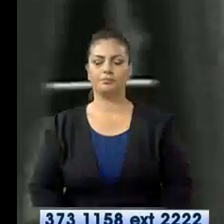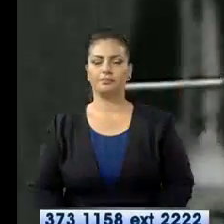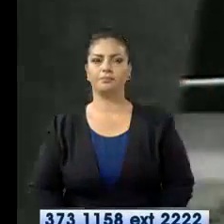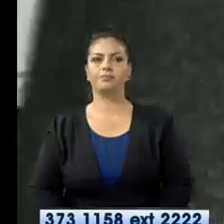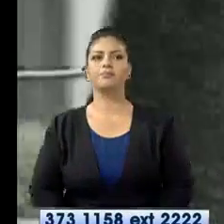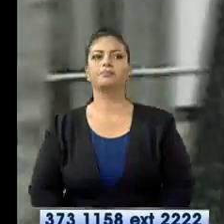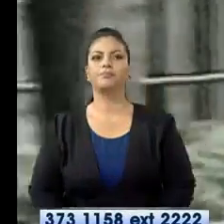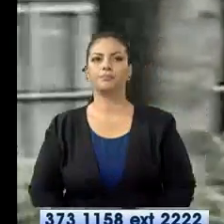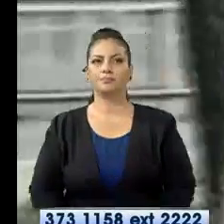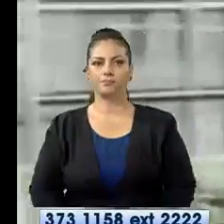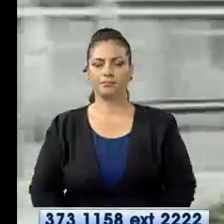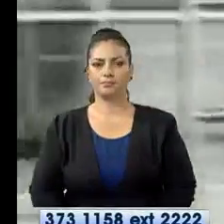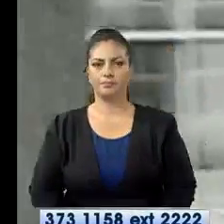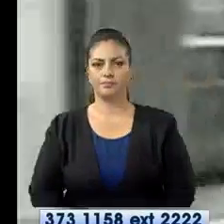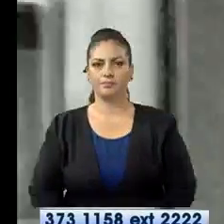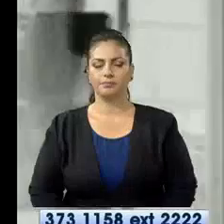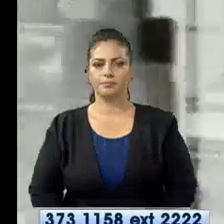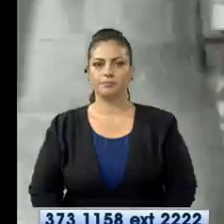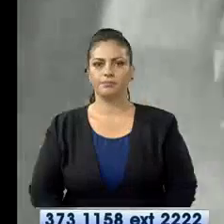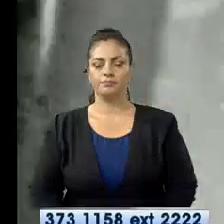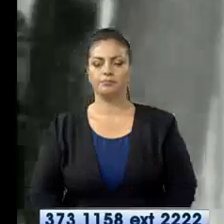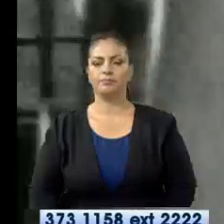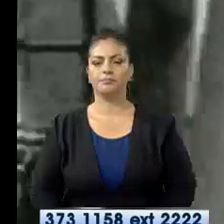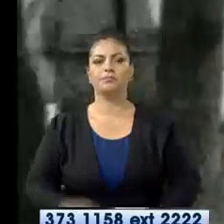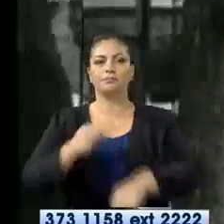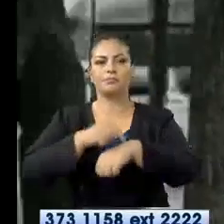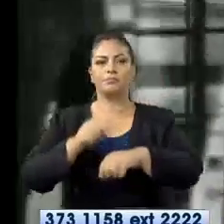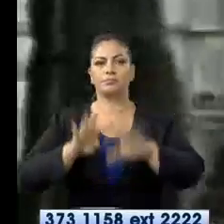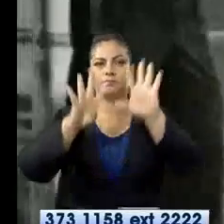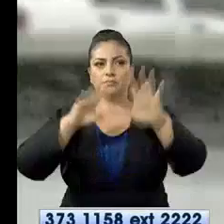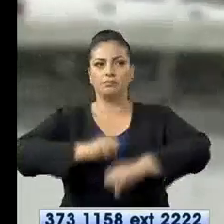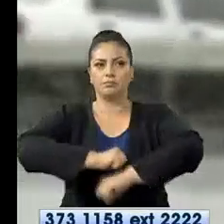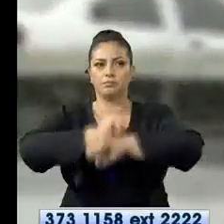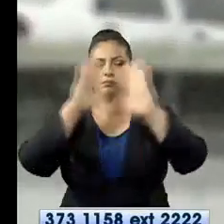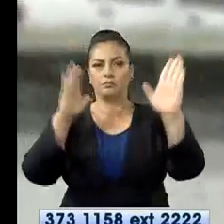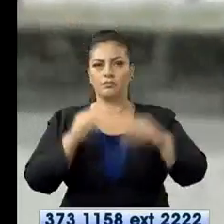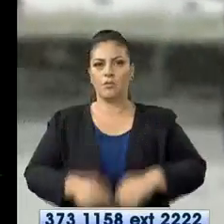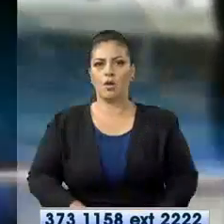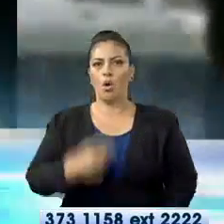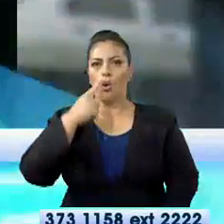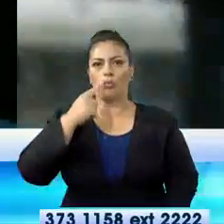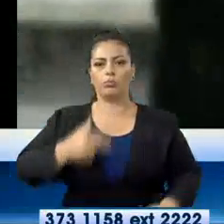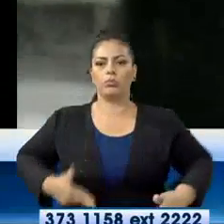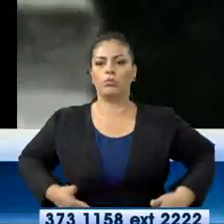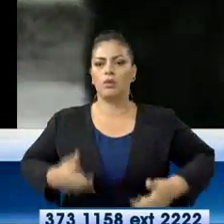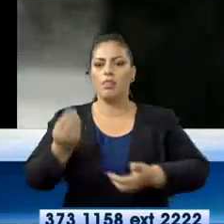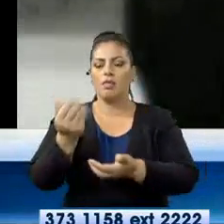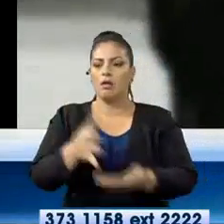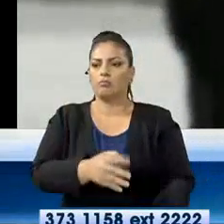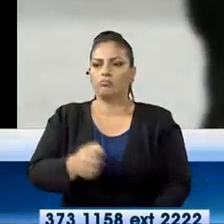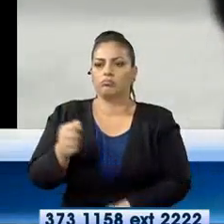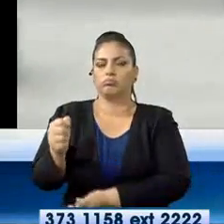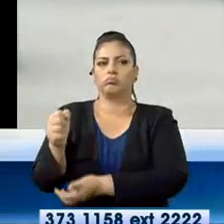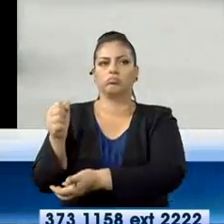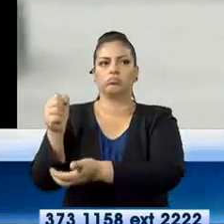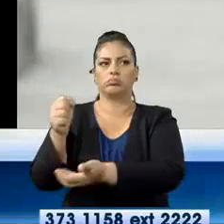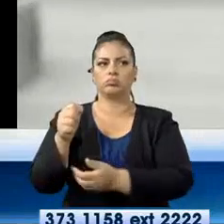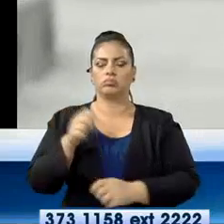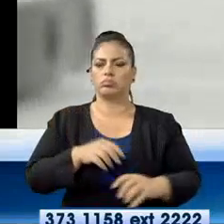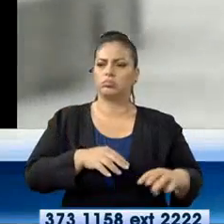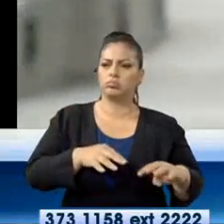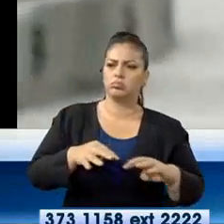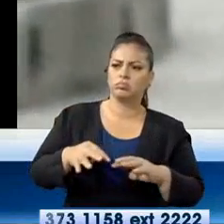Nueve de la mañana y la presencia de los guardias de una compañía de traslado de valores inquieta a los transeúntes de